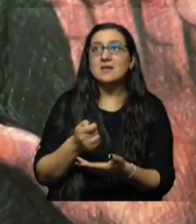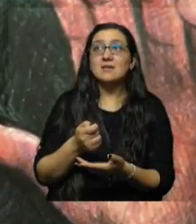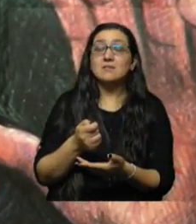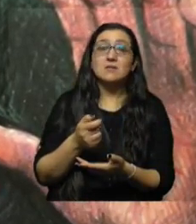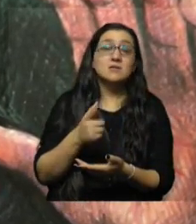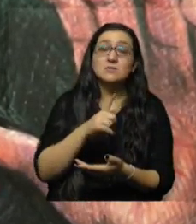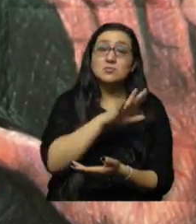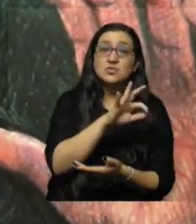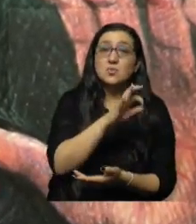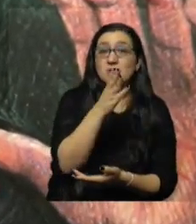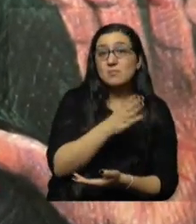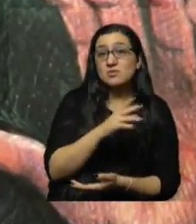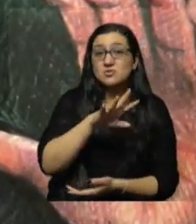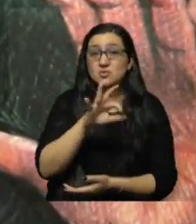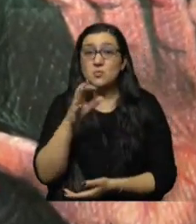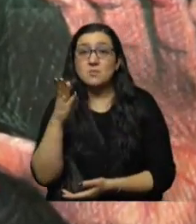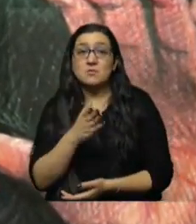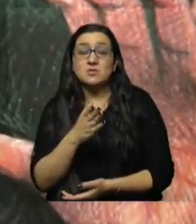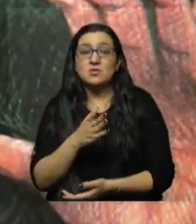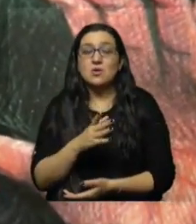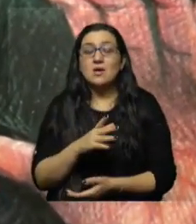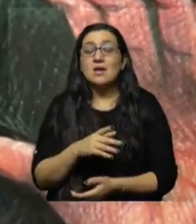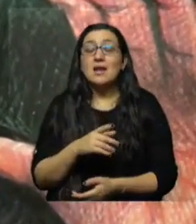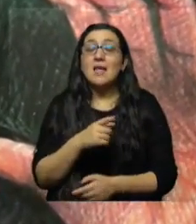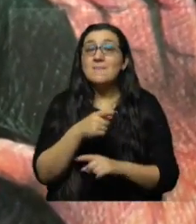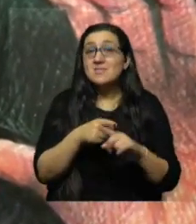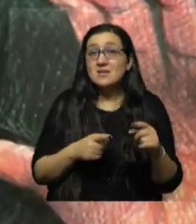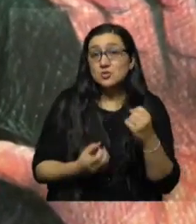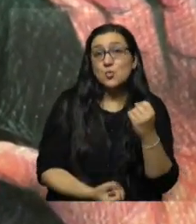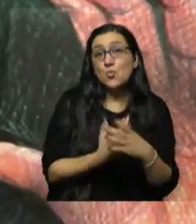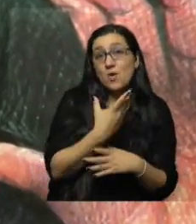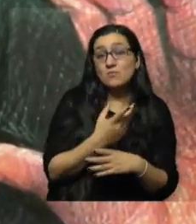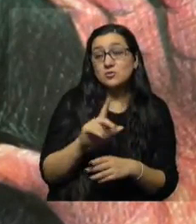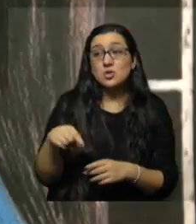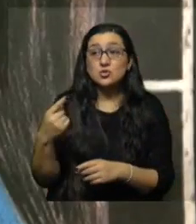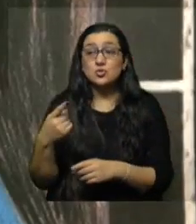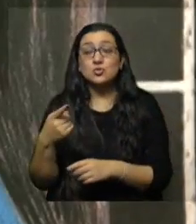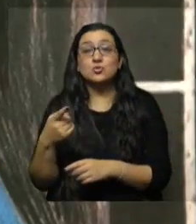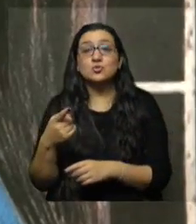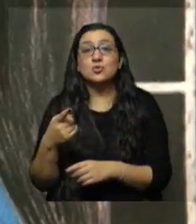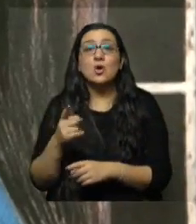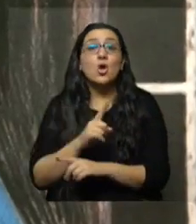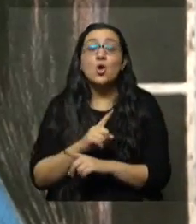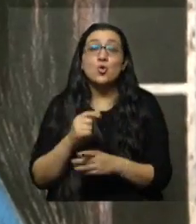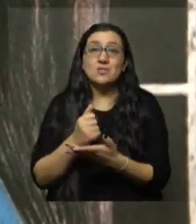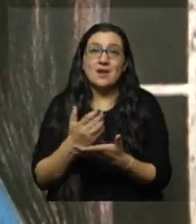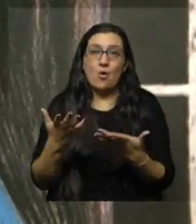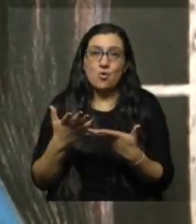son, de los 25 que hay, la mitad son nuevos, están en el libro y no están en la revista, pero van a empezar a estar